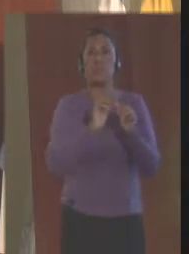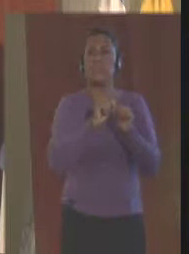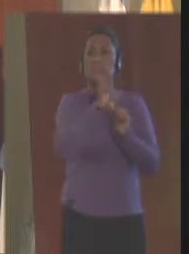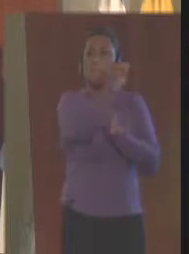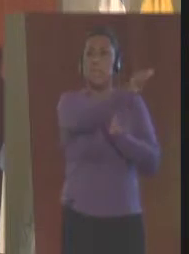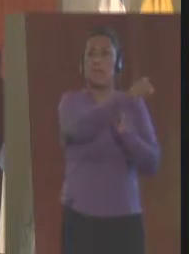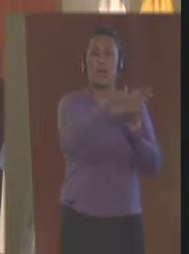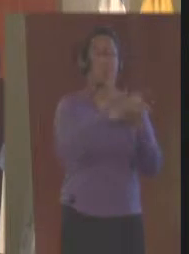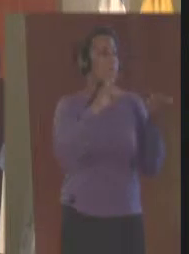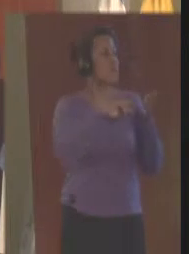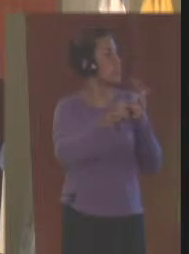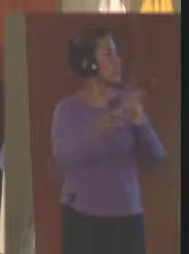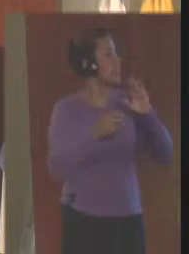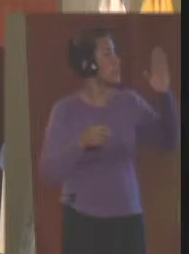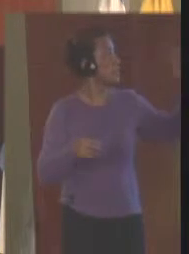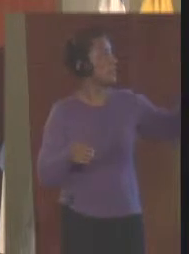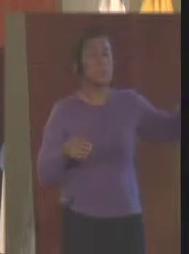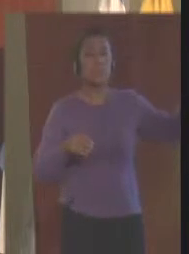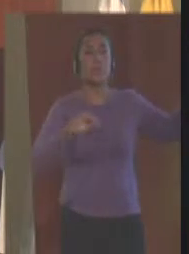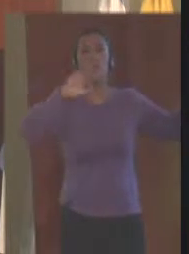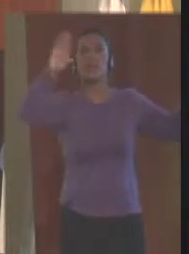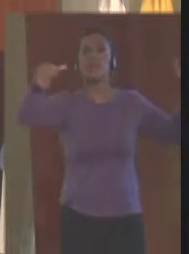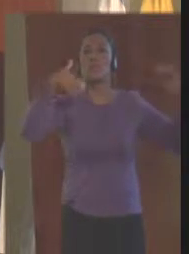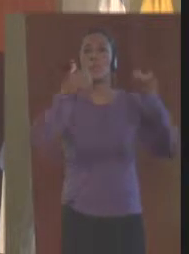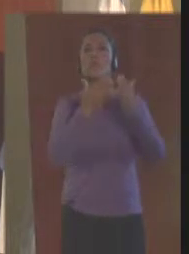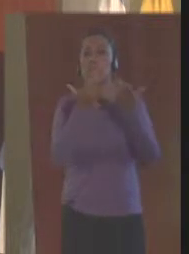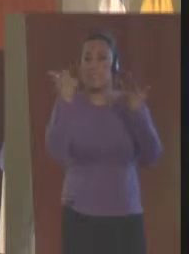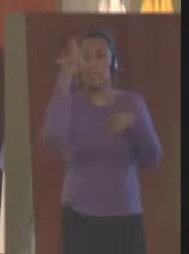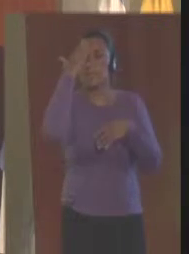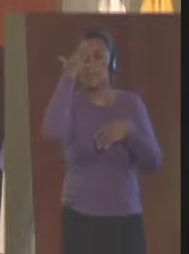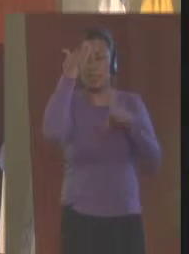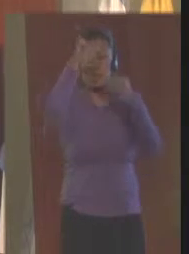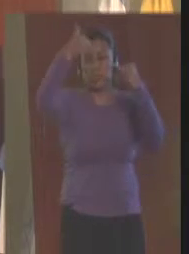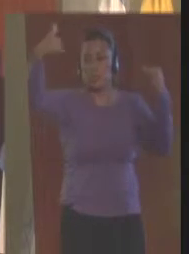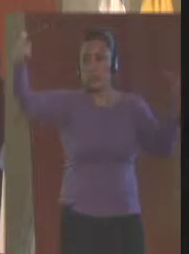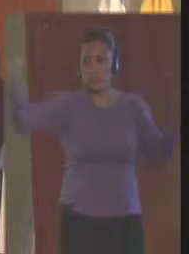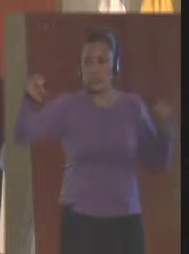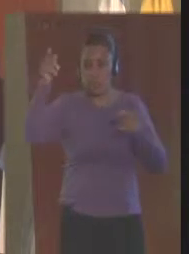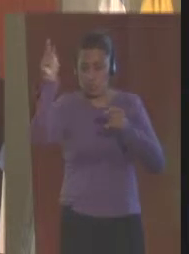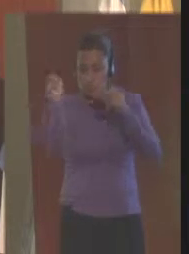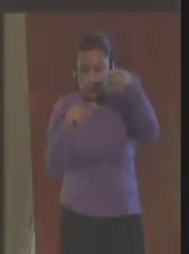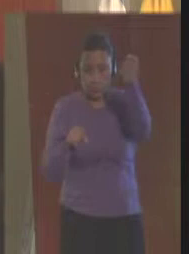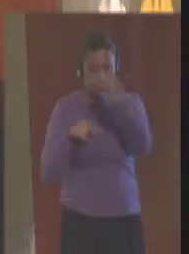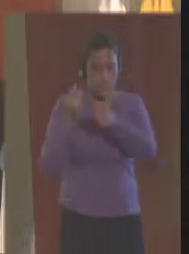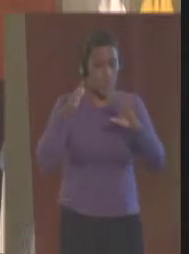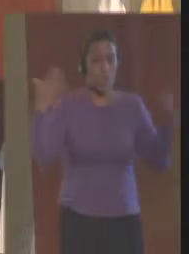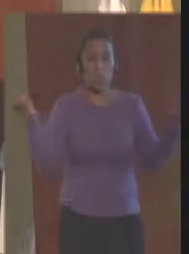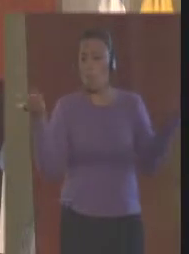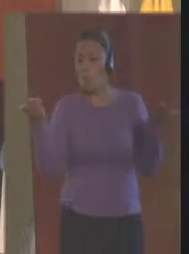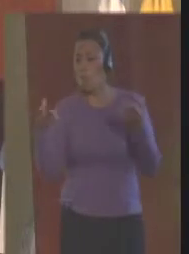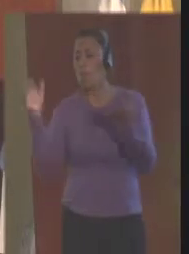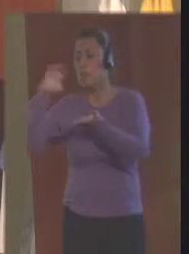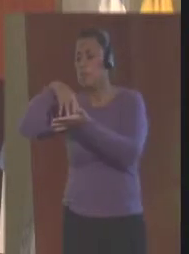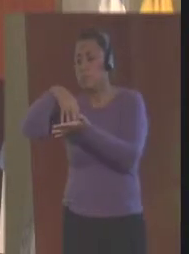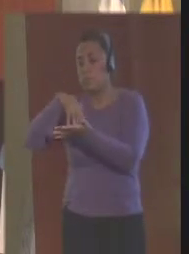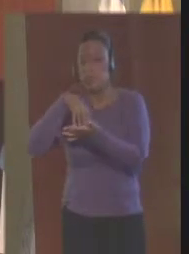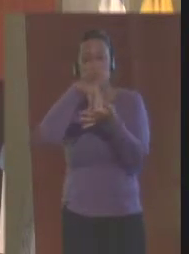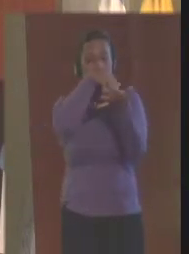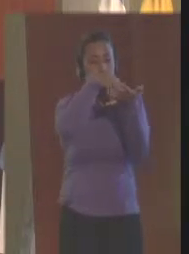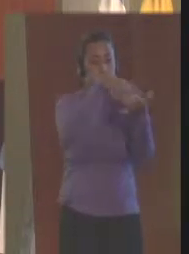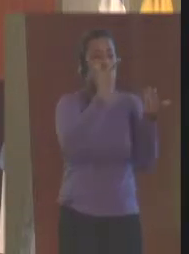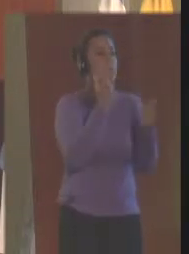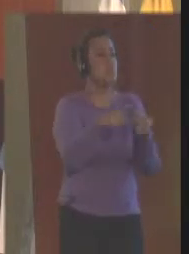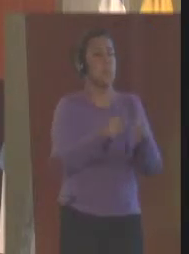de expansión territorial, pero tenemos toda una zonificación que nos permite establecer cuáles son los sectores de mayor vulnerabilidad.